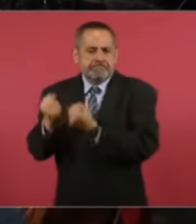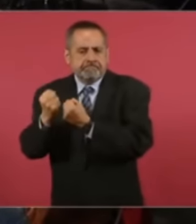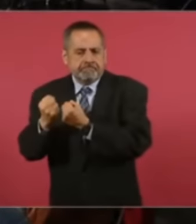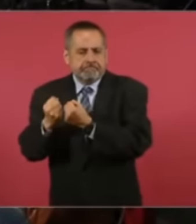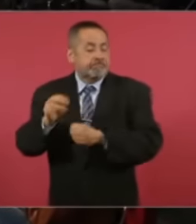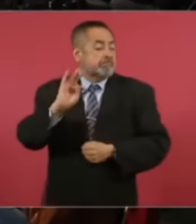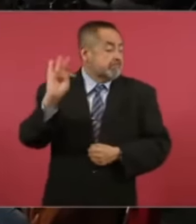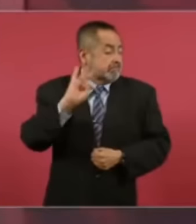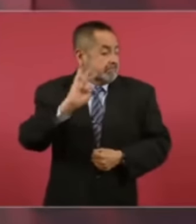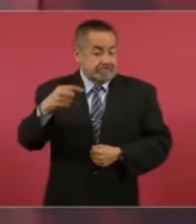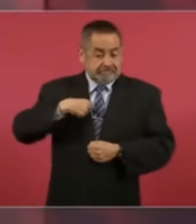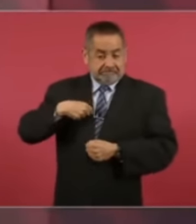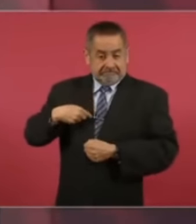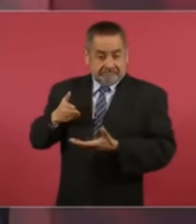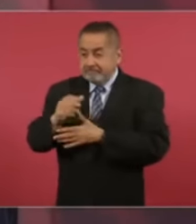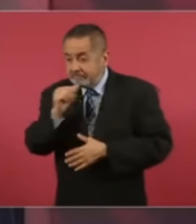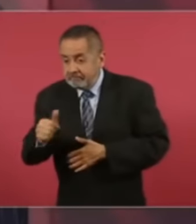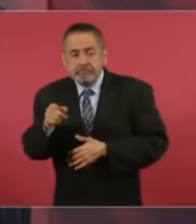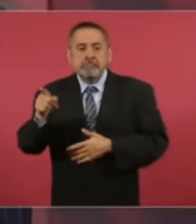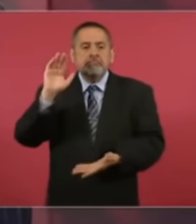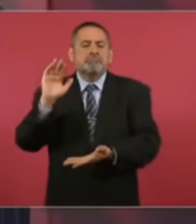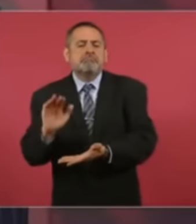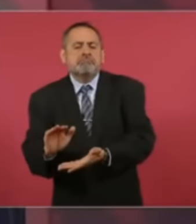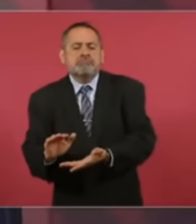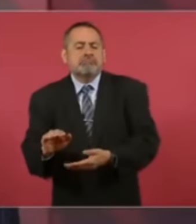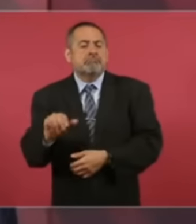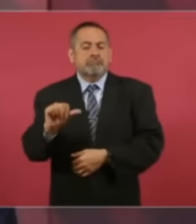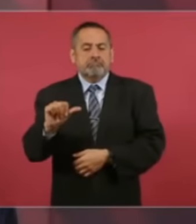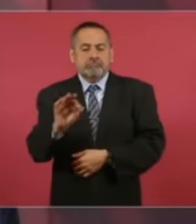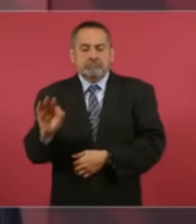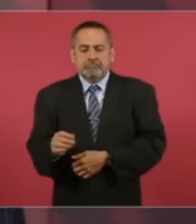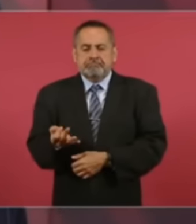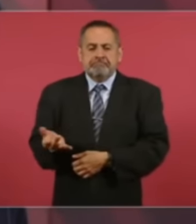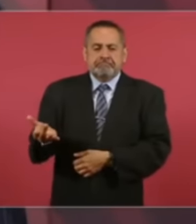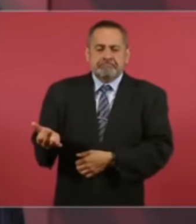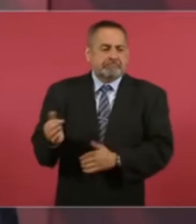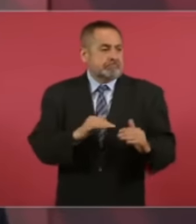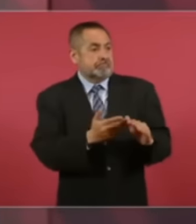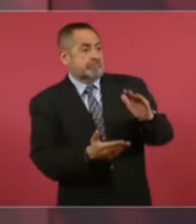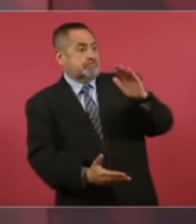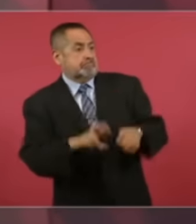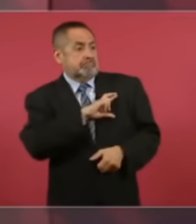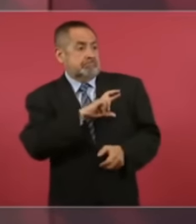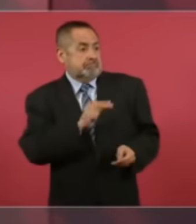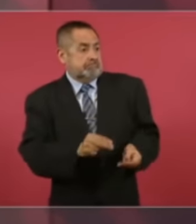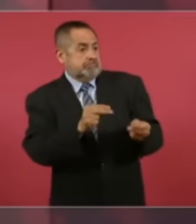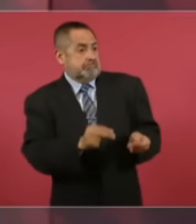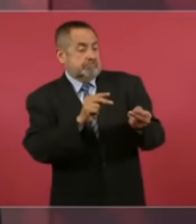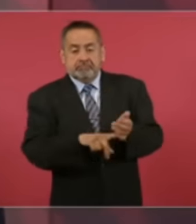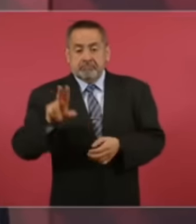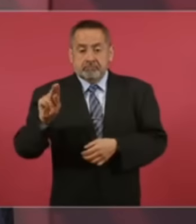produciendo el 16% de la energía eléctrica, más del 80%